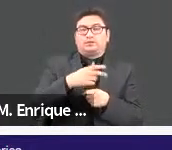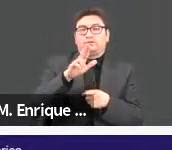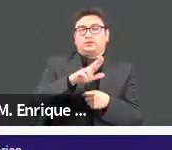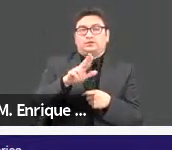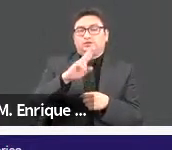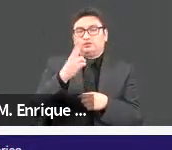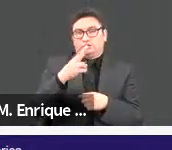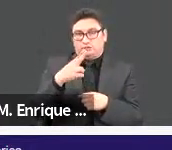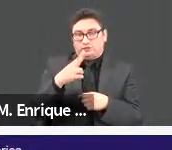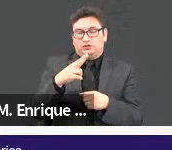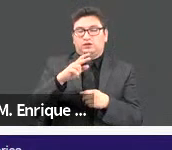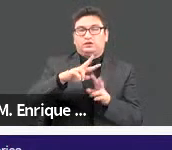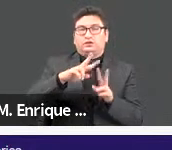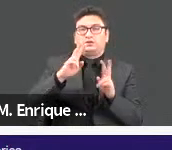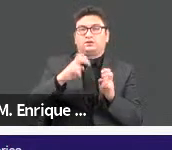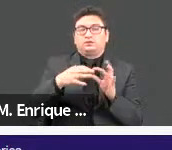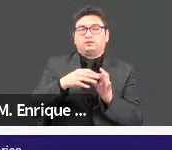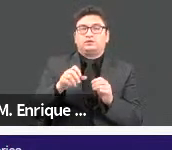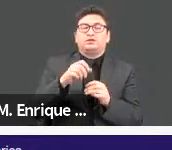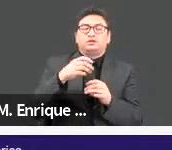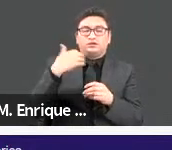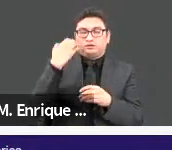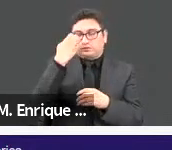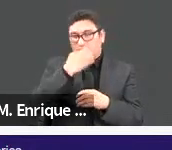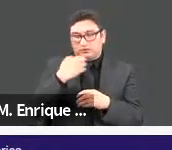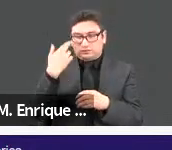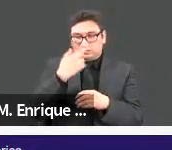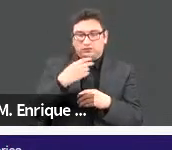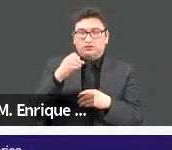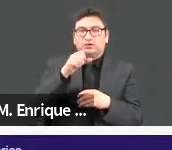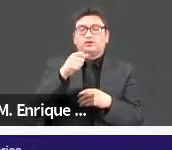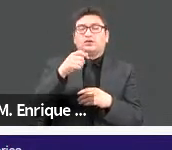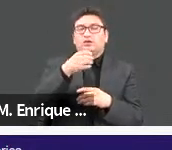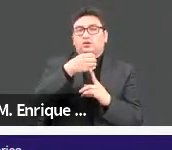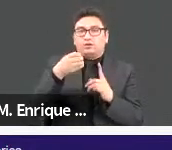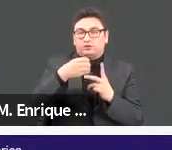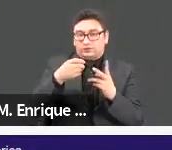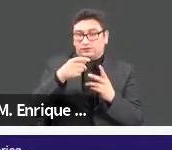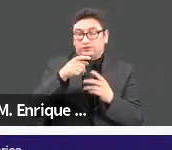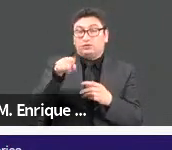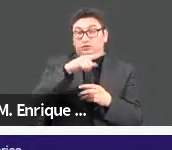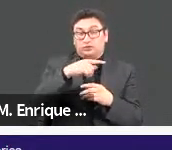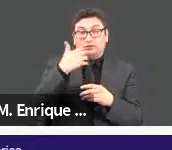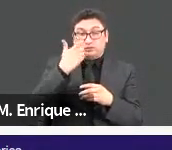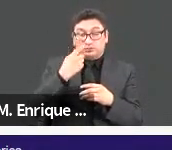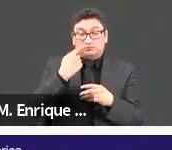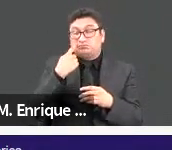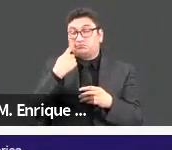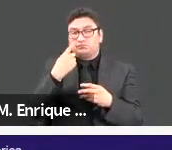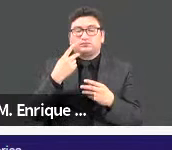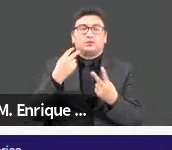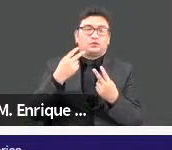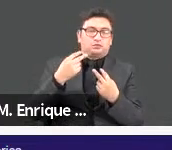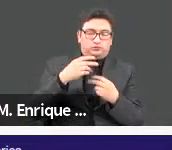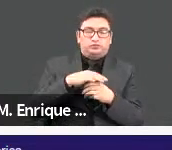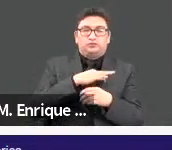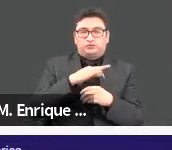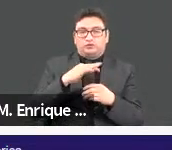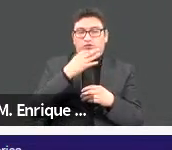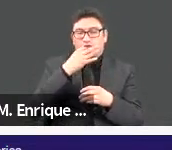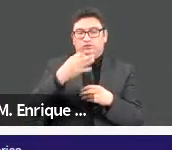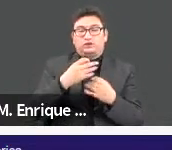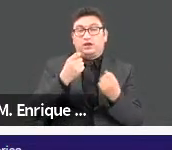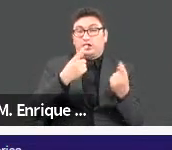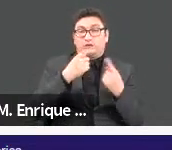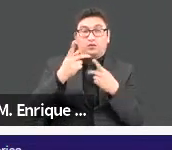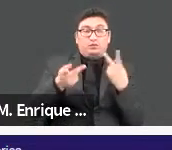noviembre, corresponderá el sistema de consulta por ordenamiento Jurislex. Los invitamos a estar pendientes de ello. Y también quisiera comentarles, porque hay muchas